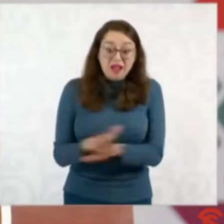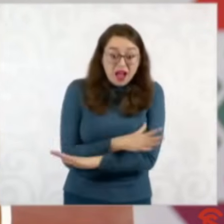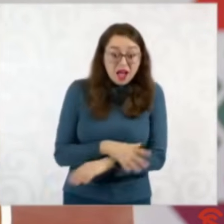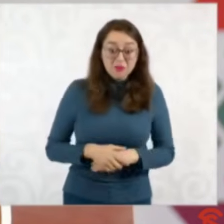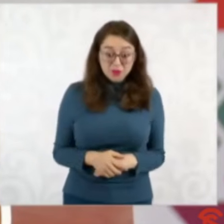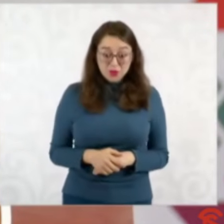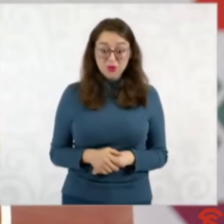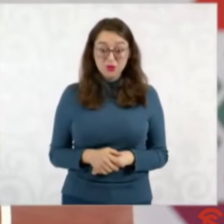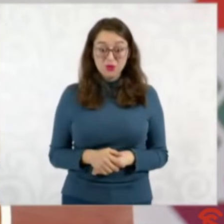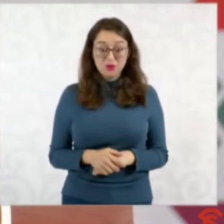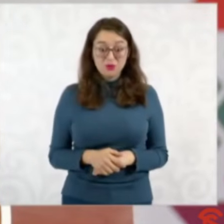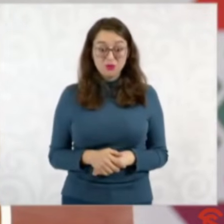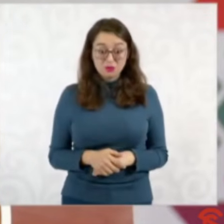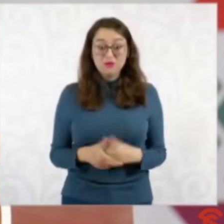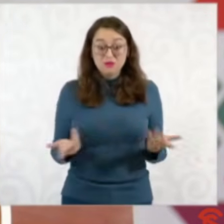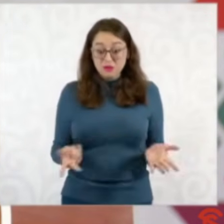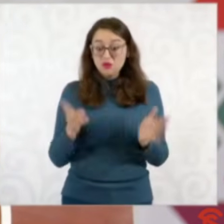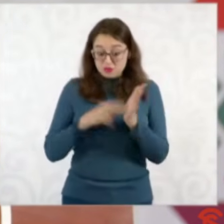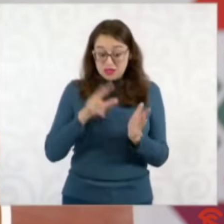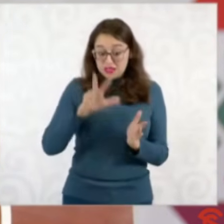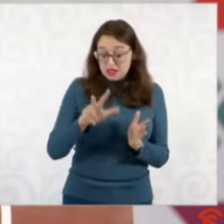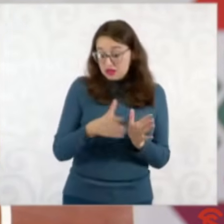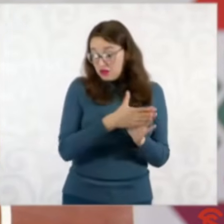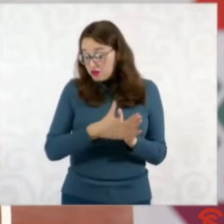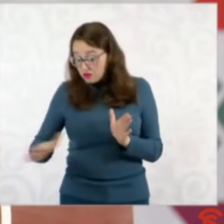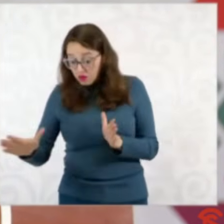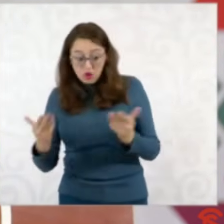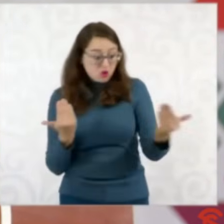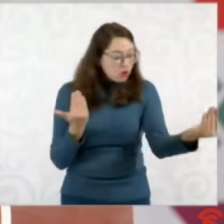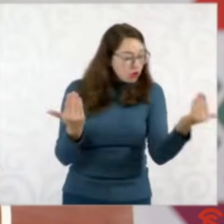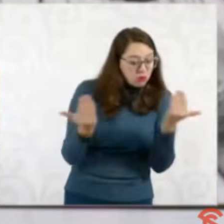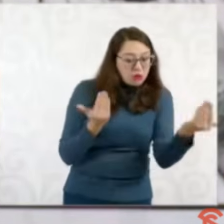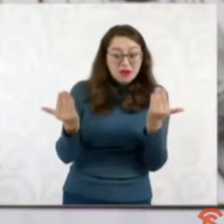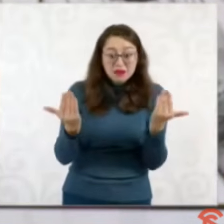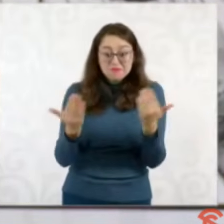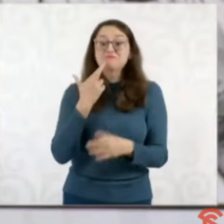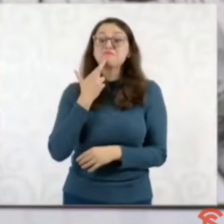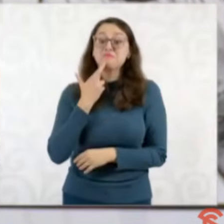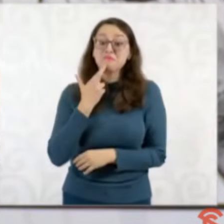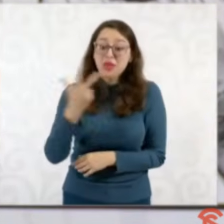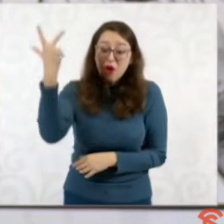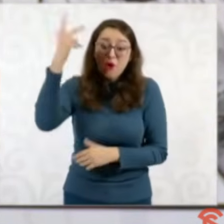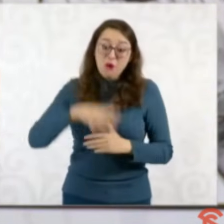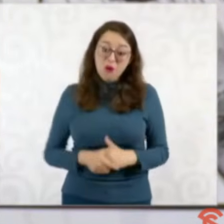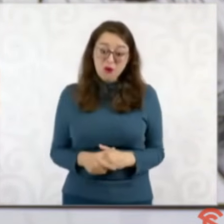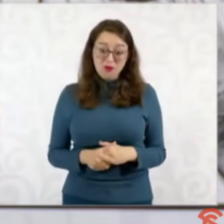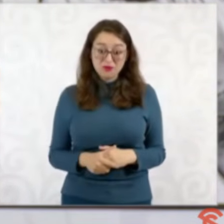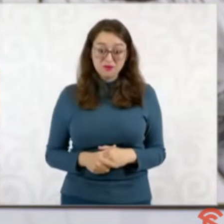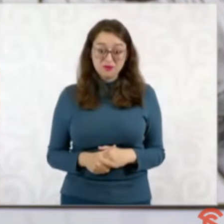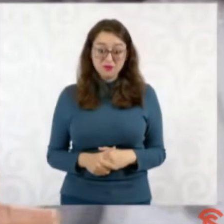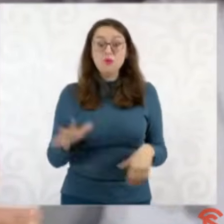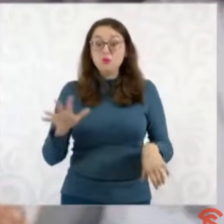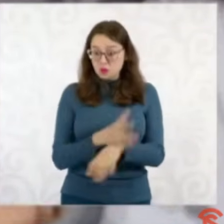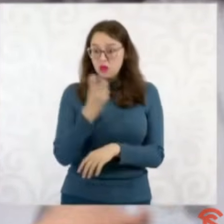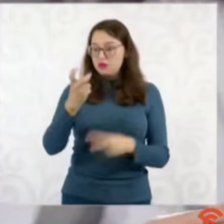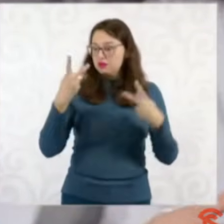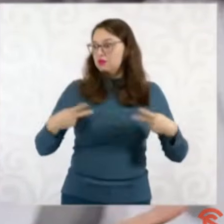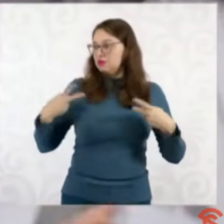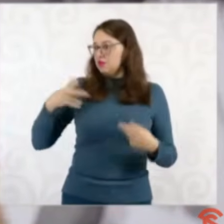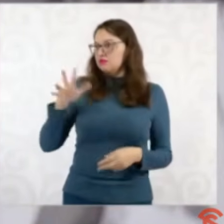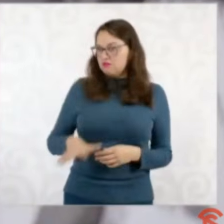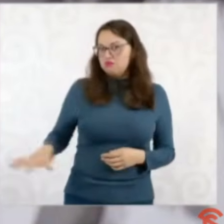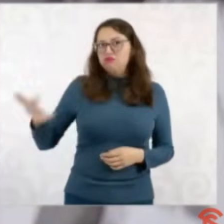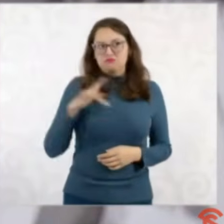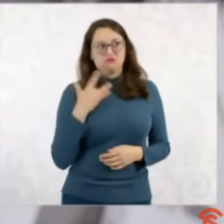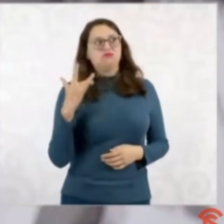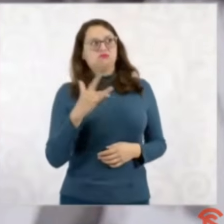Lo vive mejor. Si no, no habría un reconocimiento del bienestar. ¿Y por qué vive mejor?